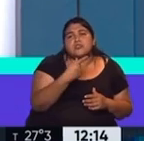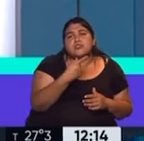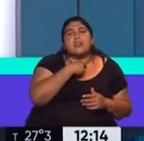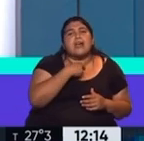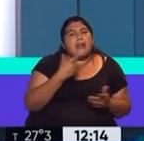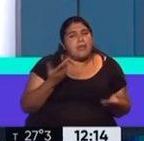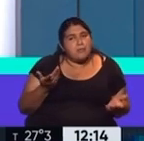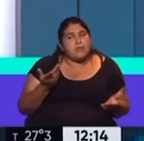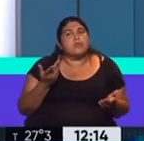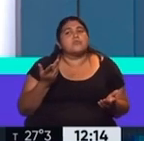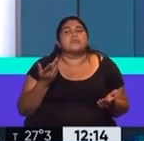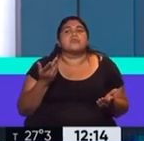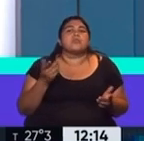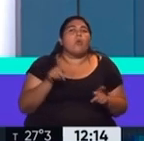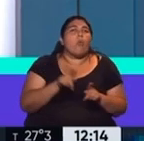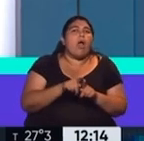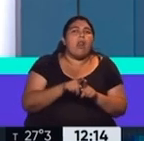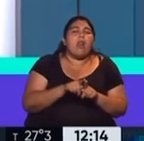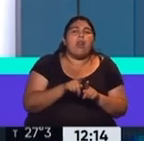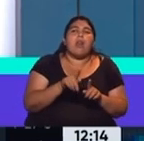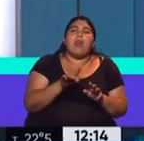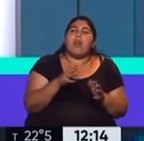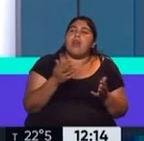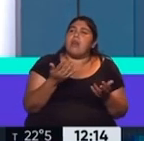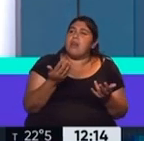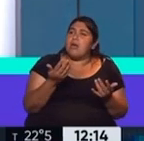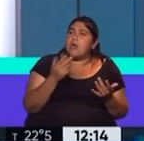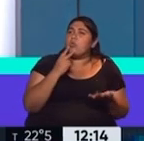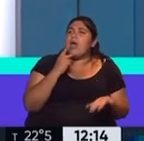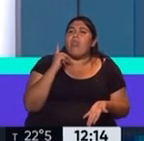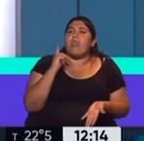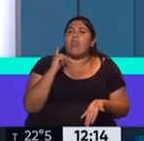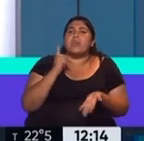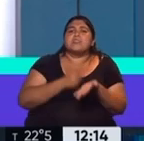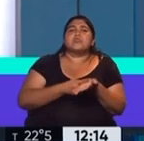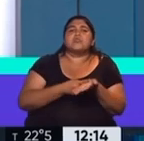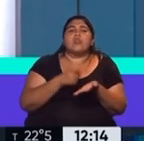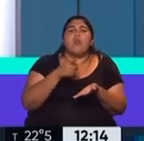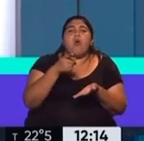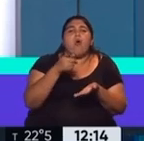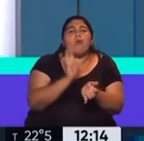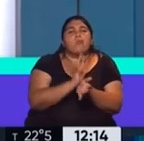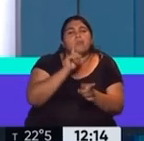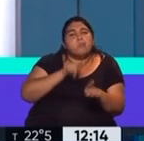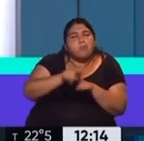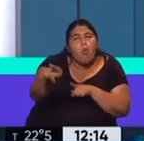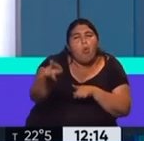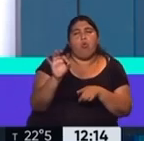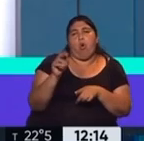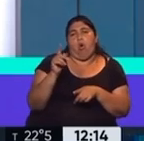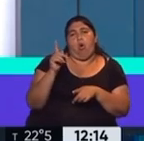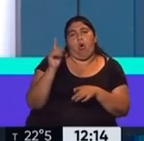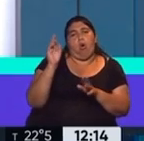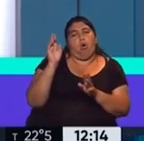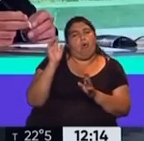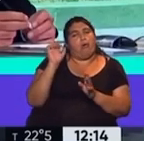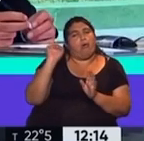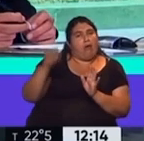no ejercer una medida positiva ni positiva si lo que queremos es